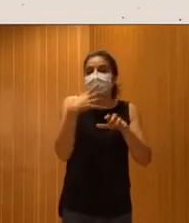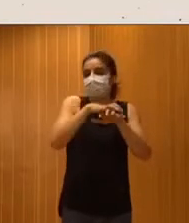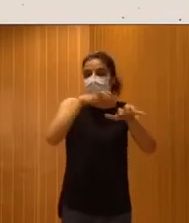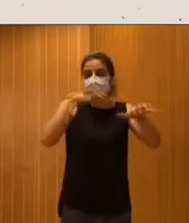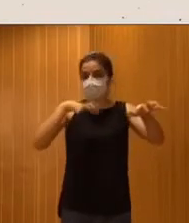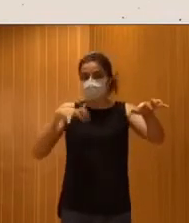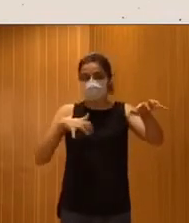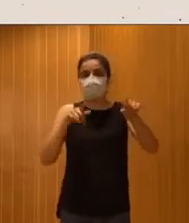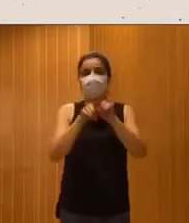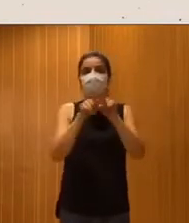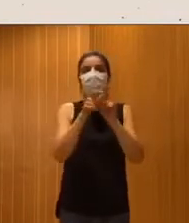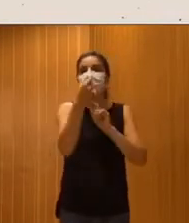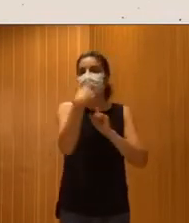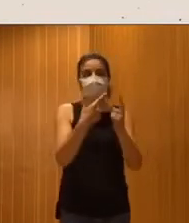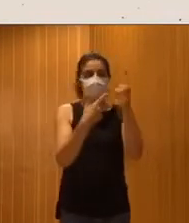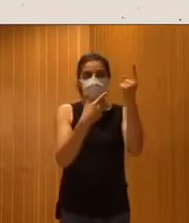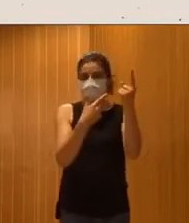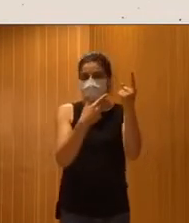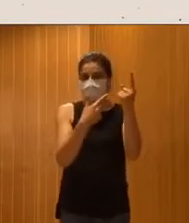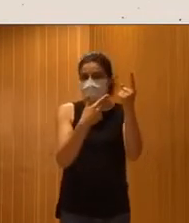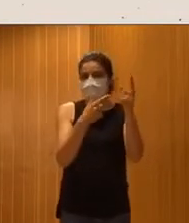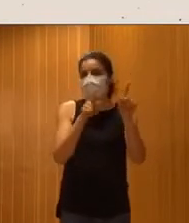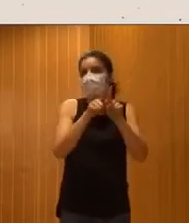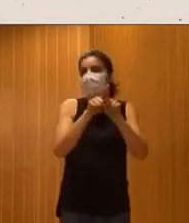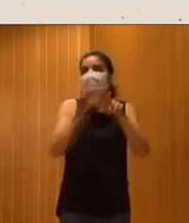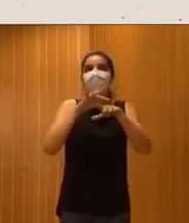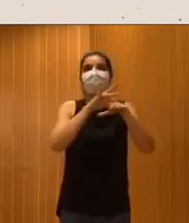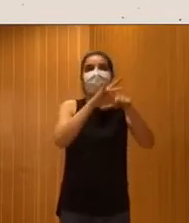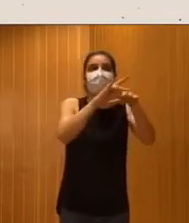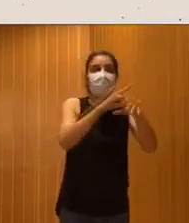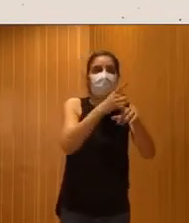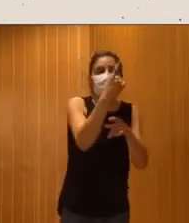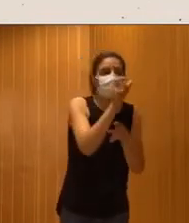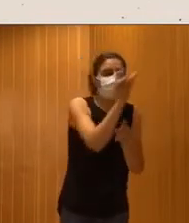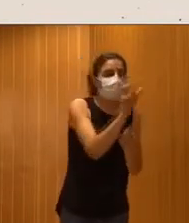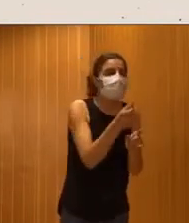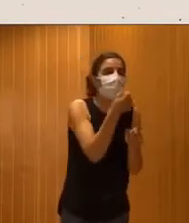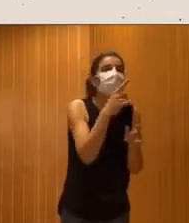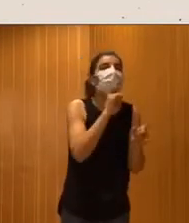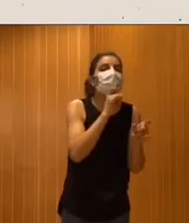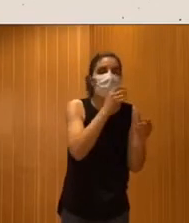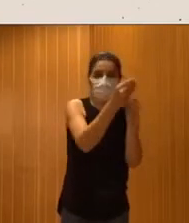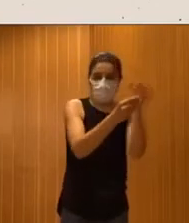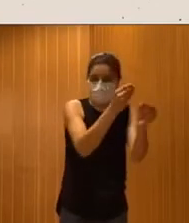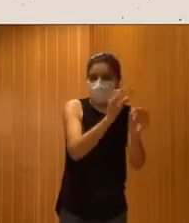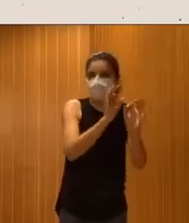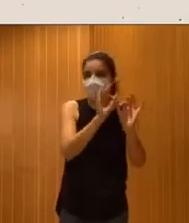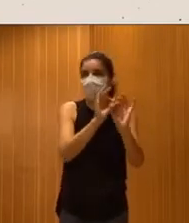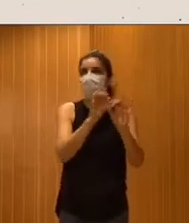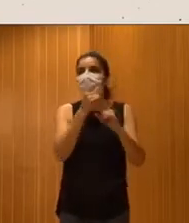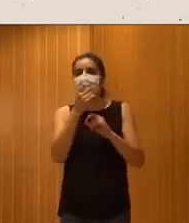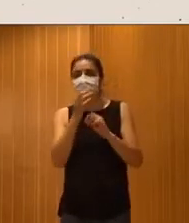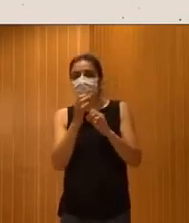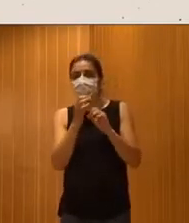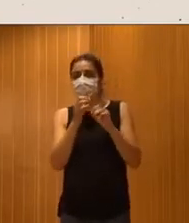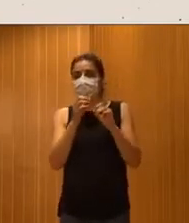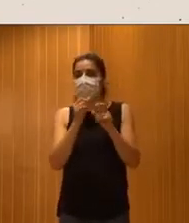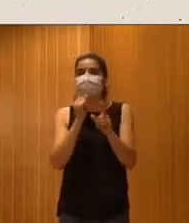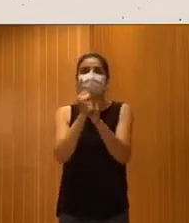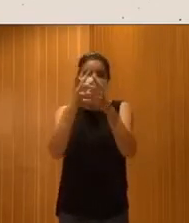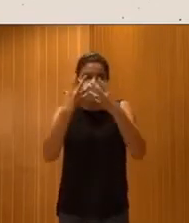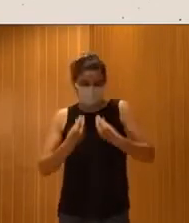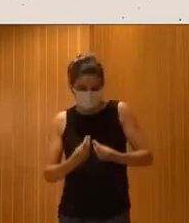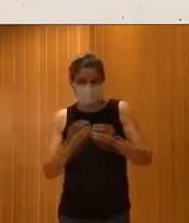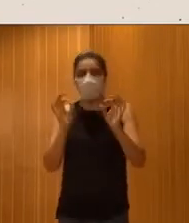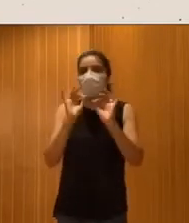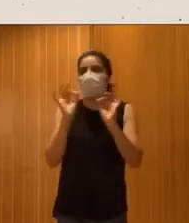monográficas sobre el tipo de fármaco. O sea, hay guías pues para neurolépticos, otras para para